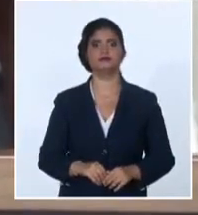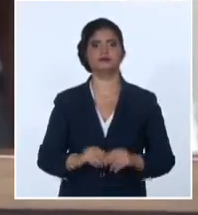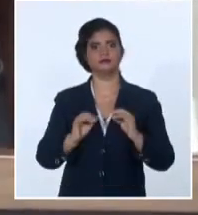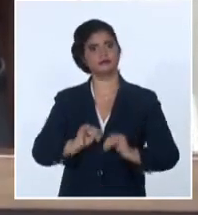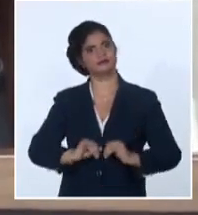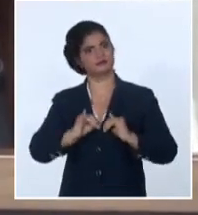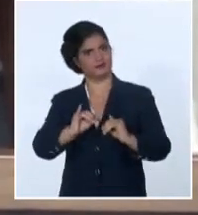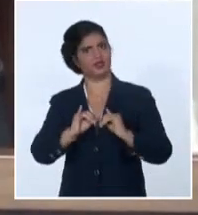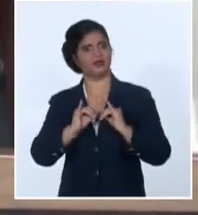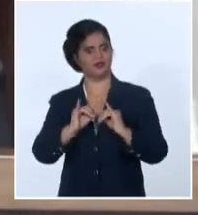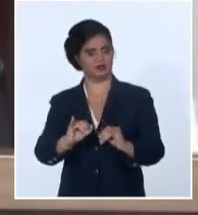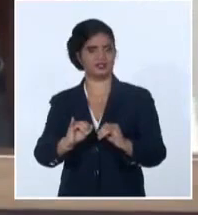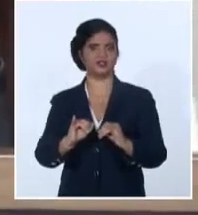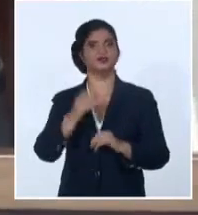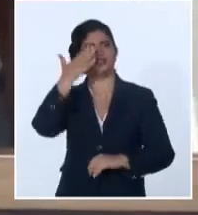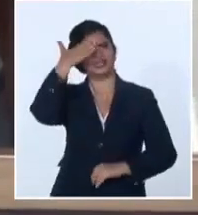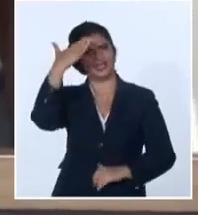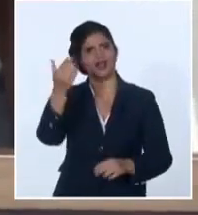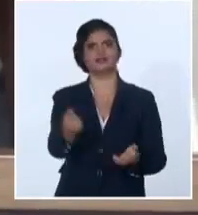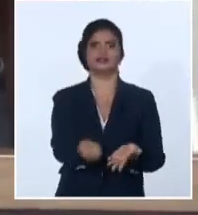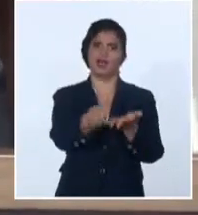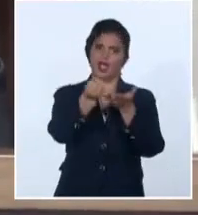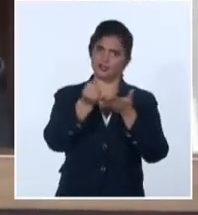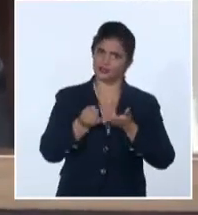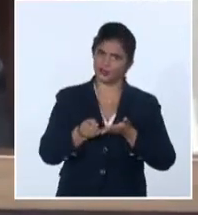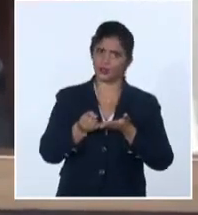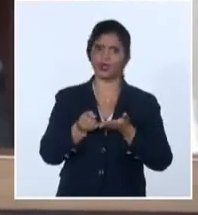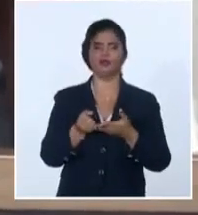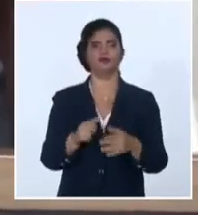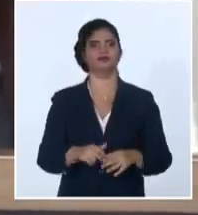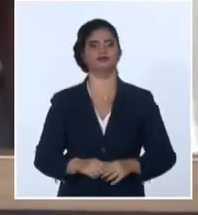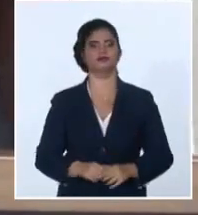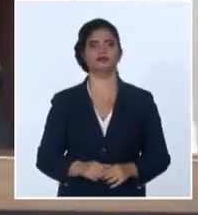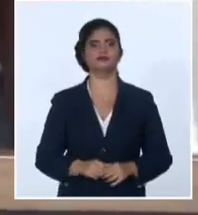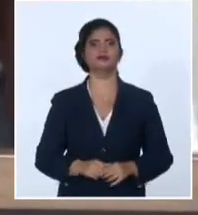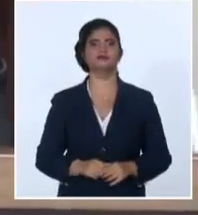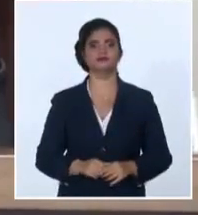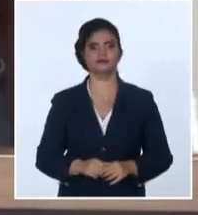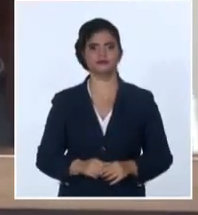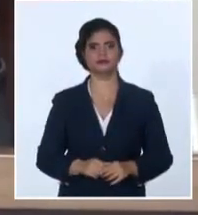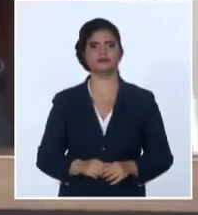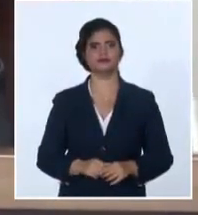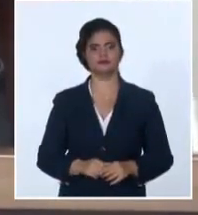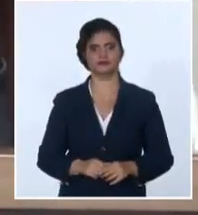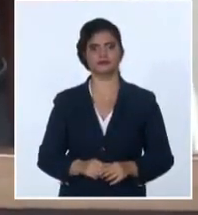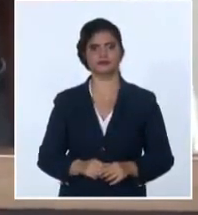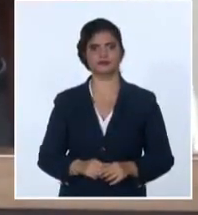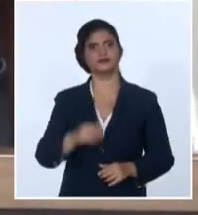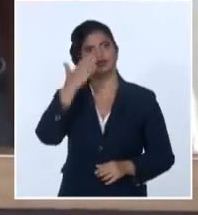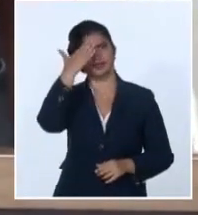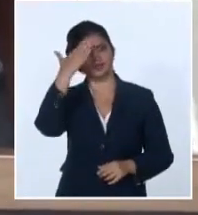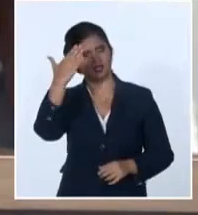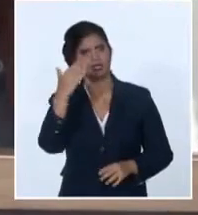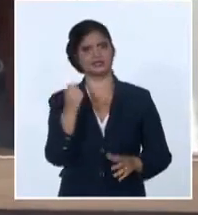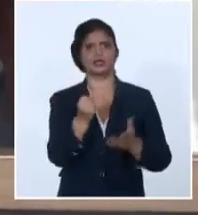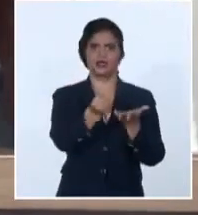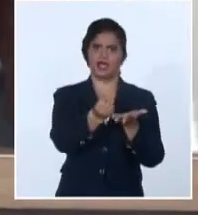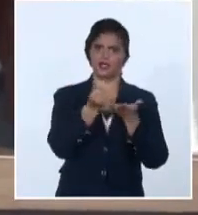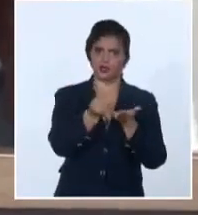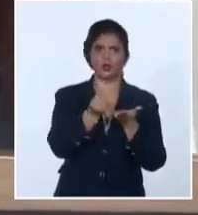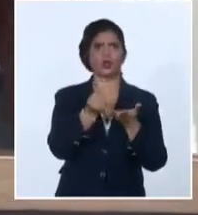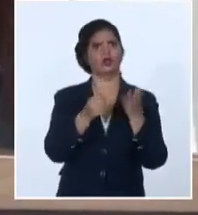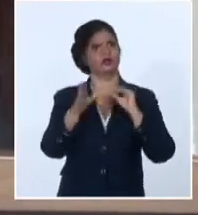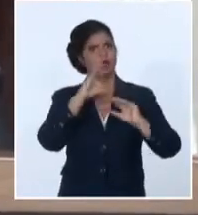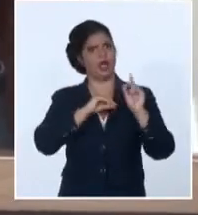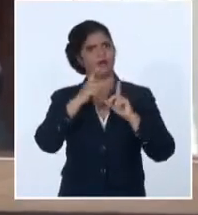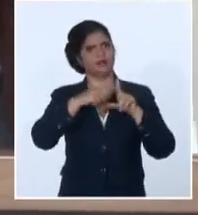proyectos cubanos. La formación de recursos humanos ha sido un pilar en los vínculos cubano-angolanos y ellos son la